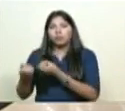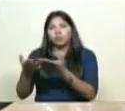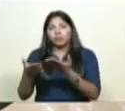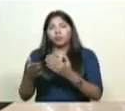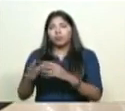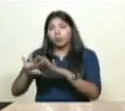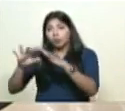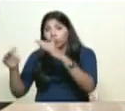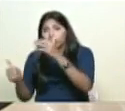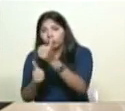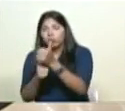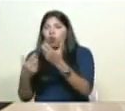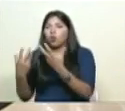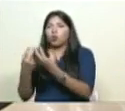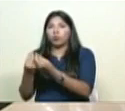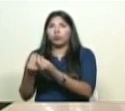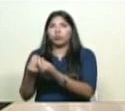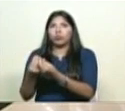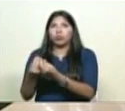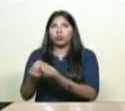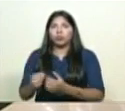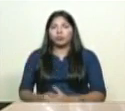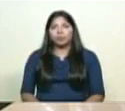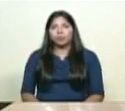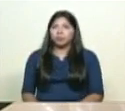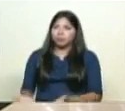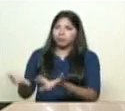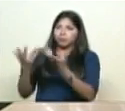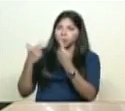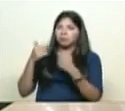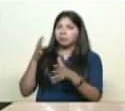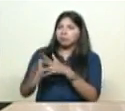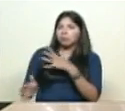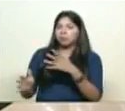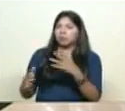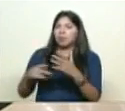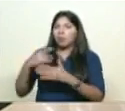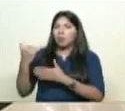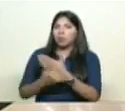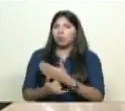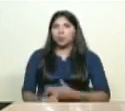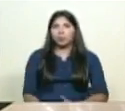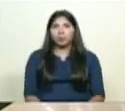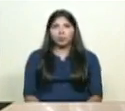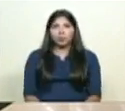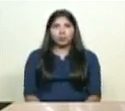de Cultura, Ali Alejandro Primera, y nos comenta sobre el desarrollo de este programa. Adelante, te escuchamos.